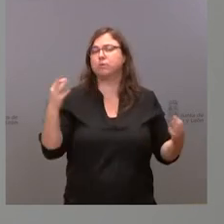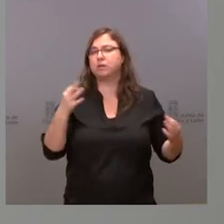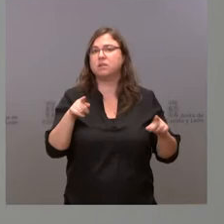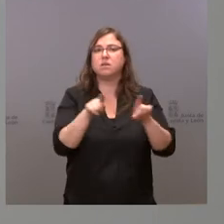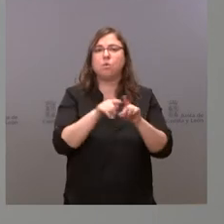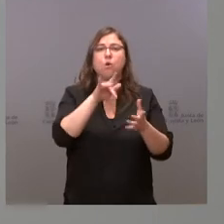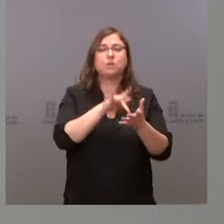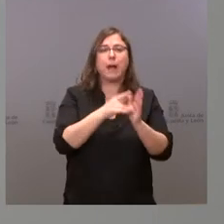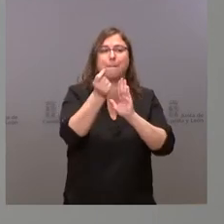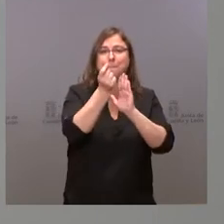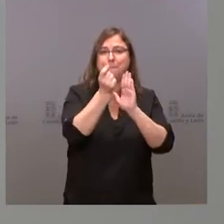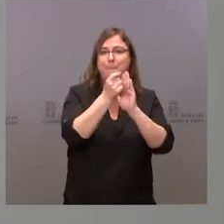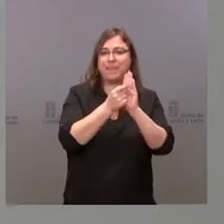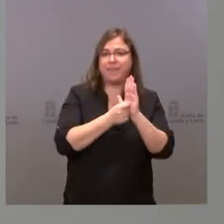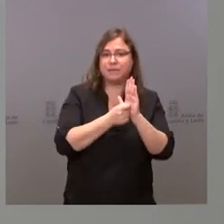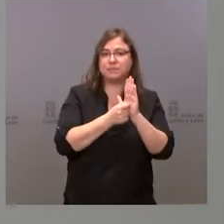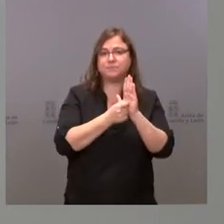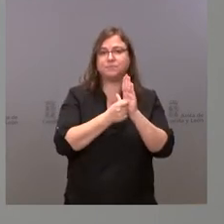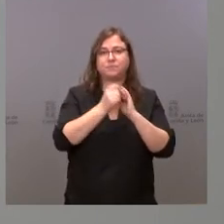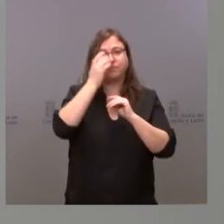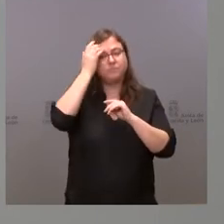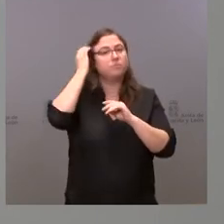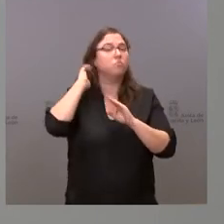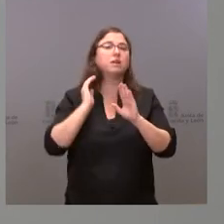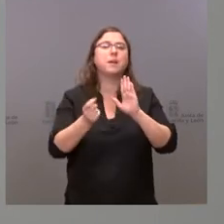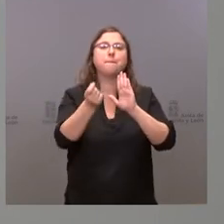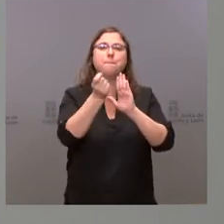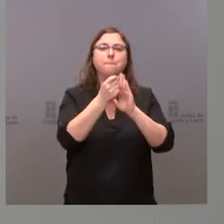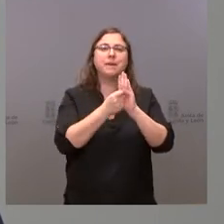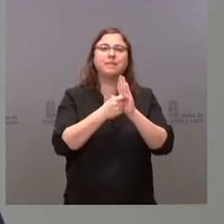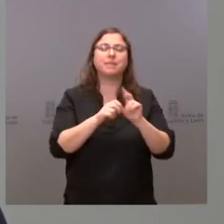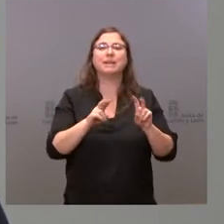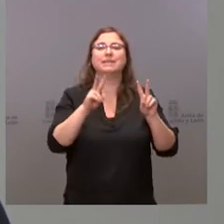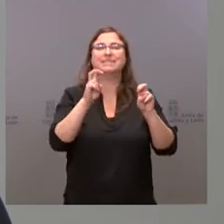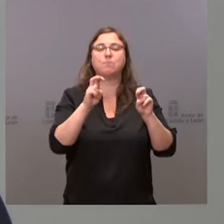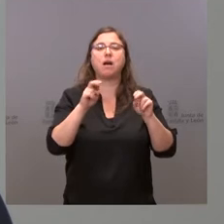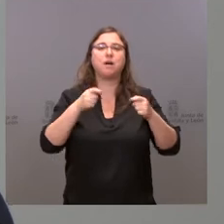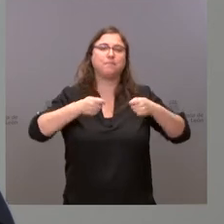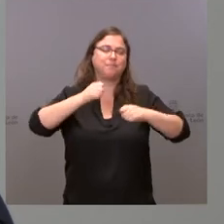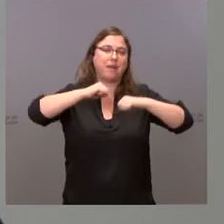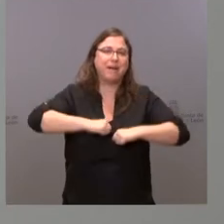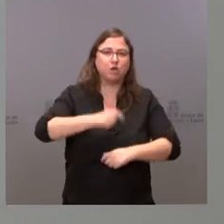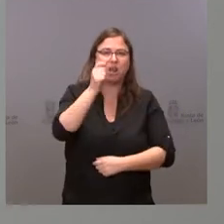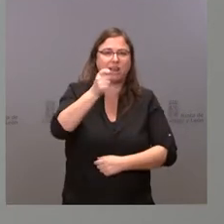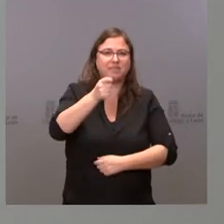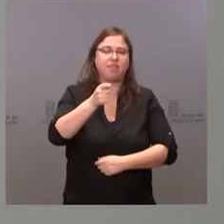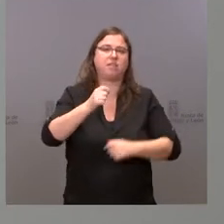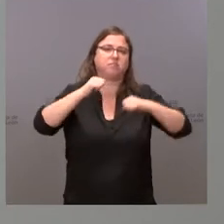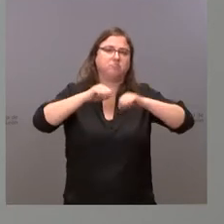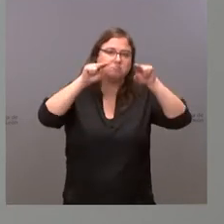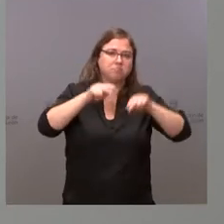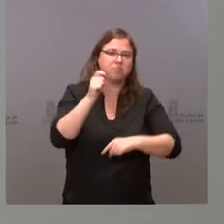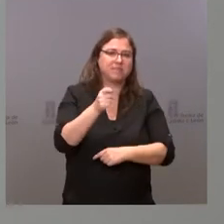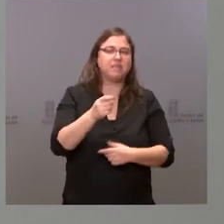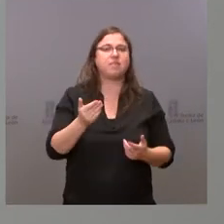una serie de medidas sobre las residencias de las medidas para la realización de las